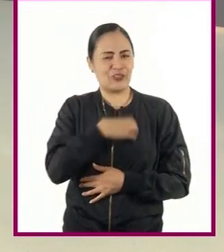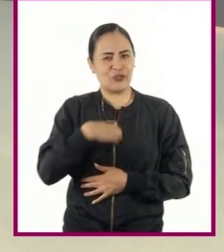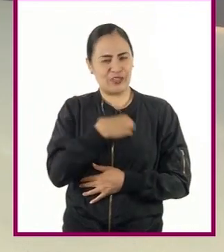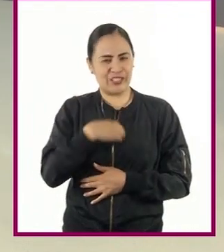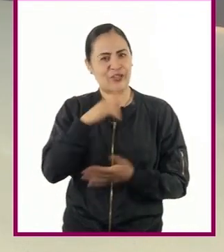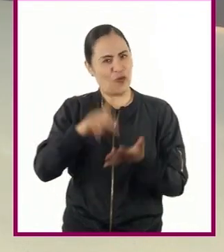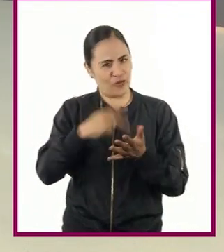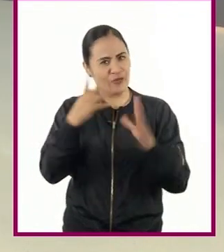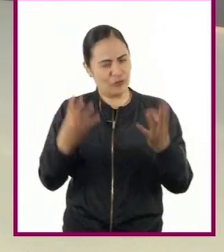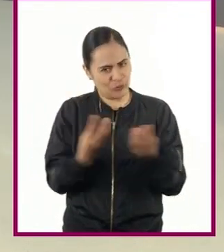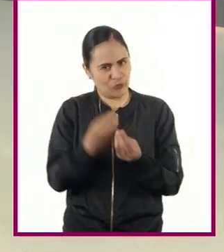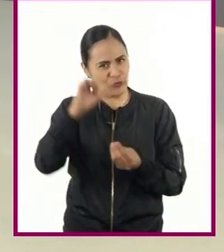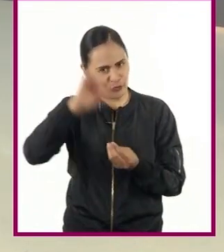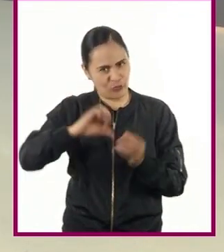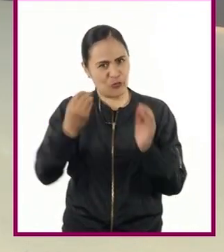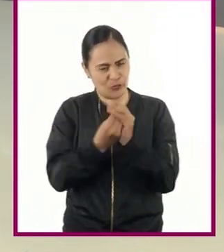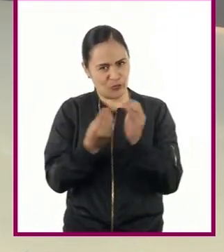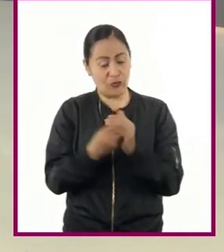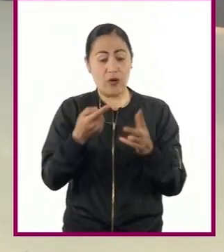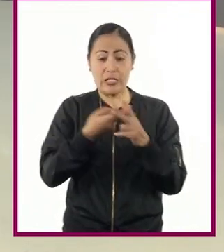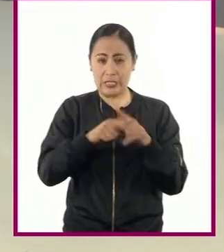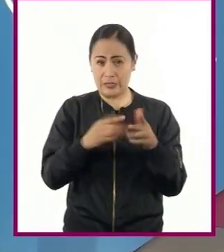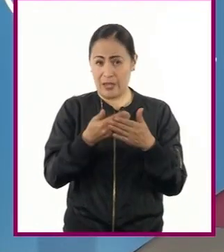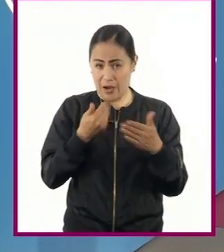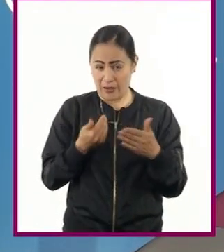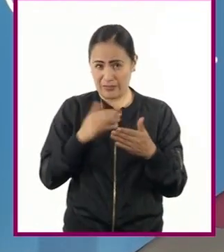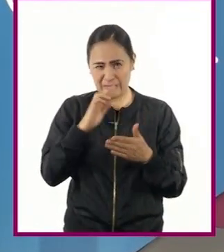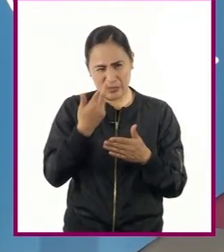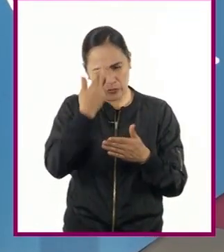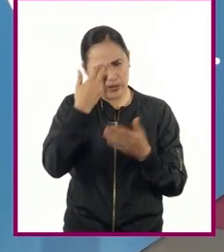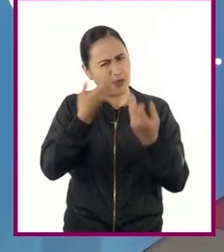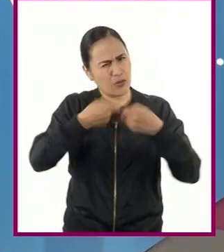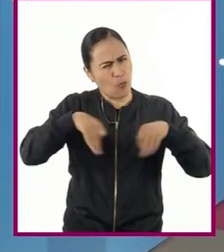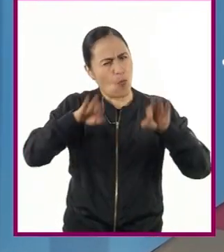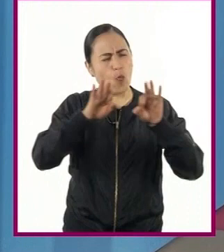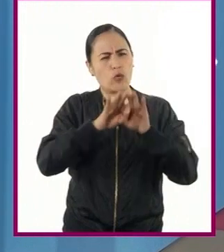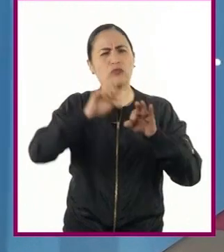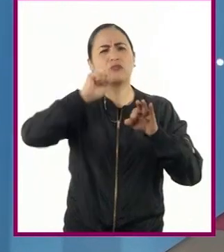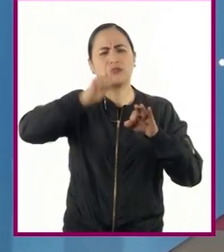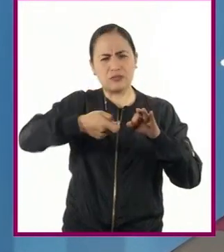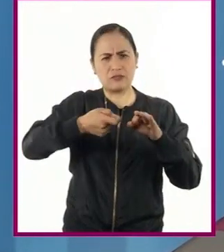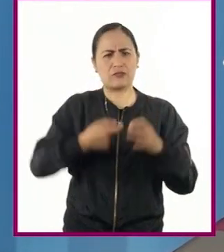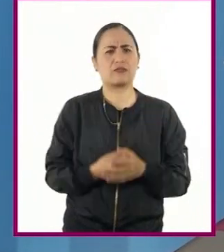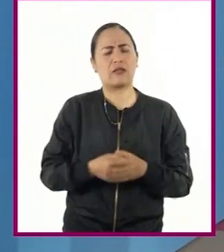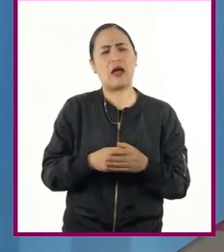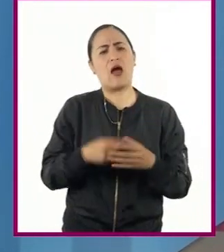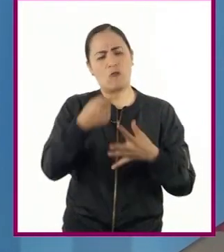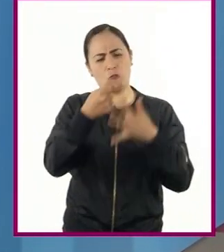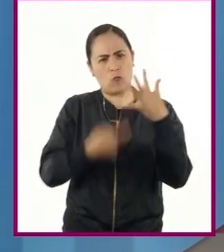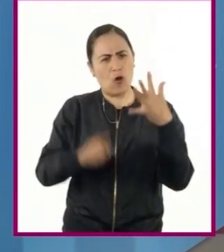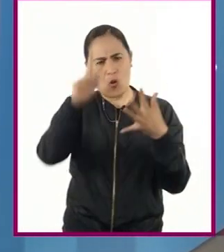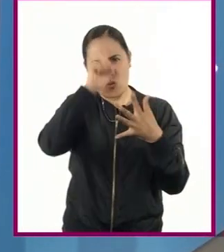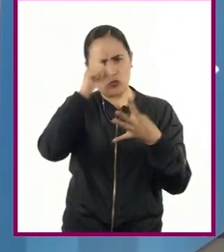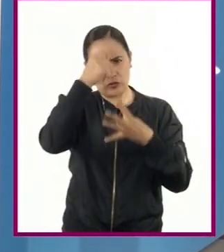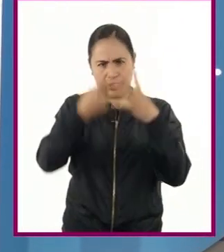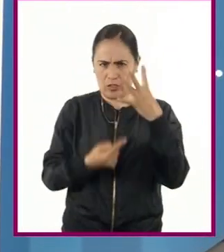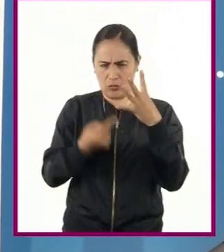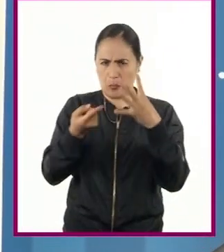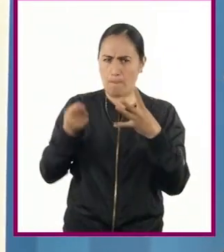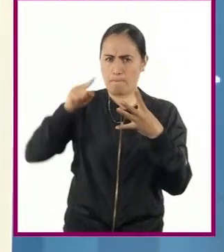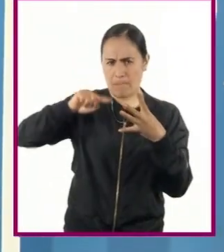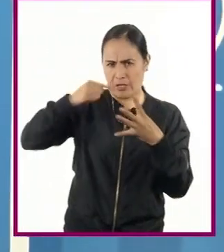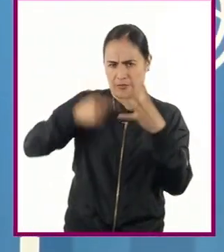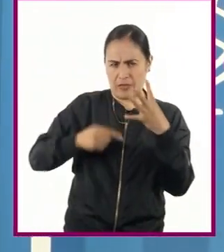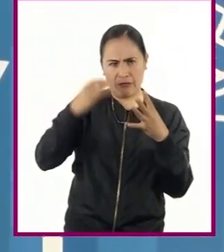en la sesión de hoy. Antes de iniciar, recuerden que es muy importante llevar a la práctica las medidas sanitarias que se han